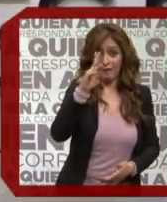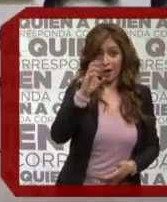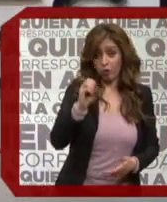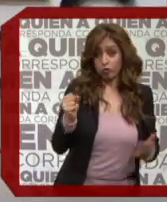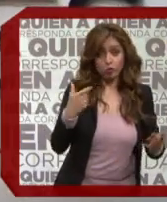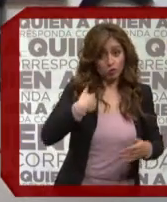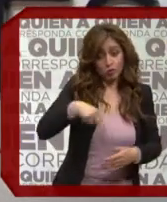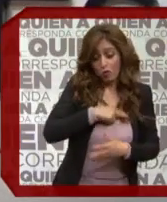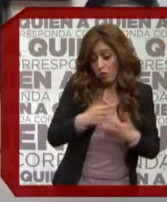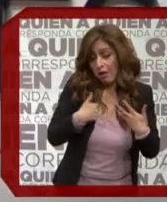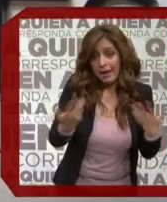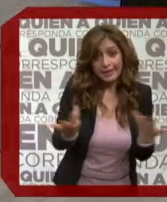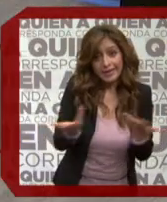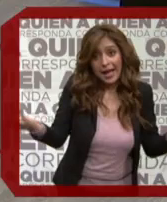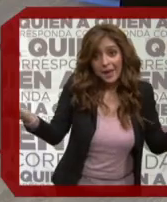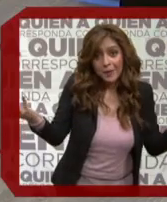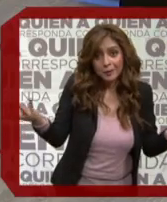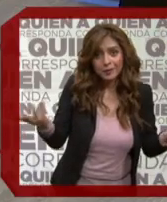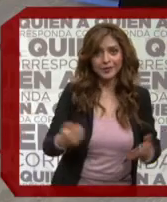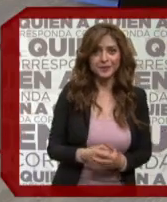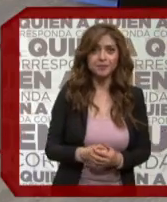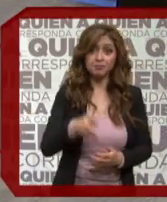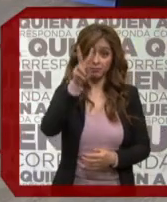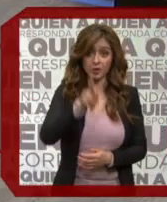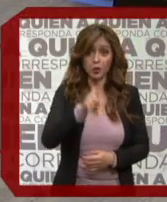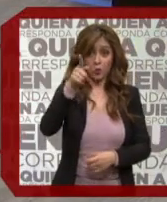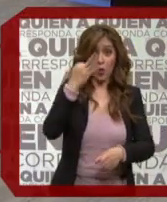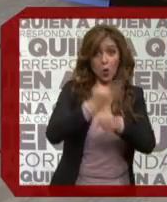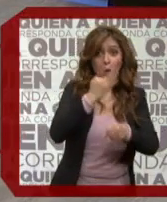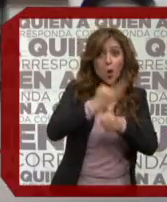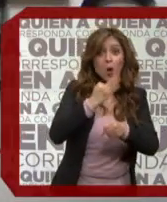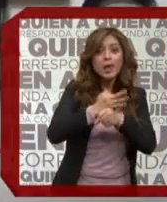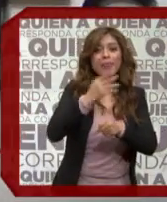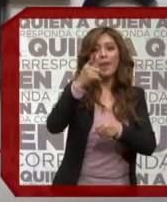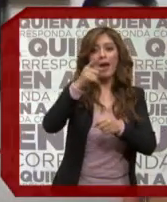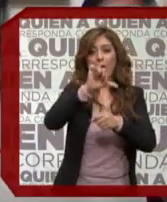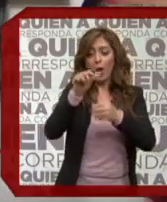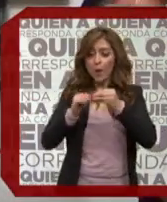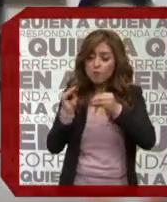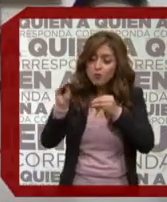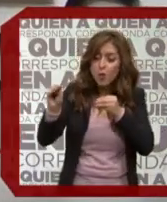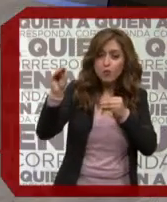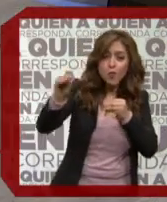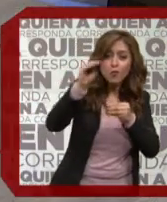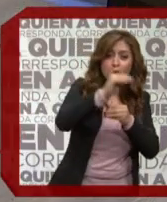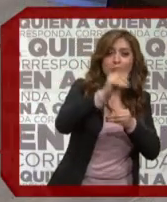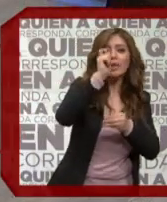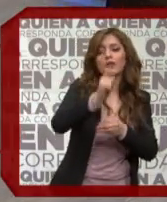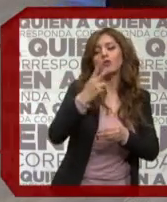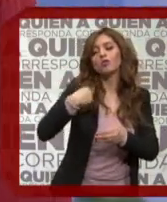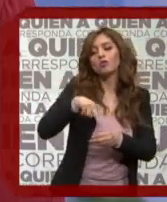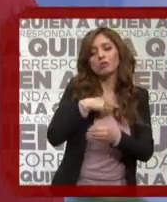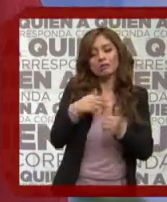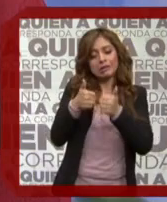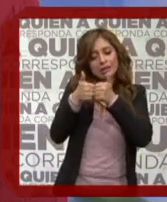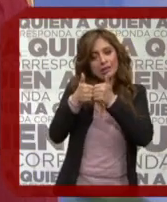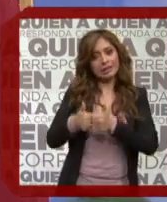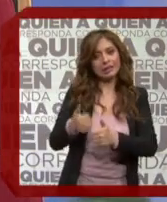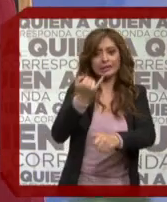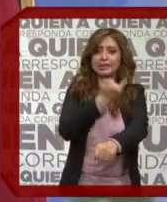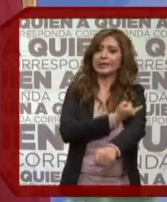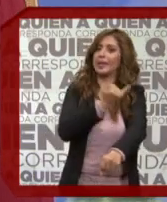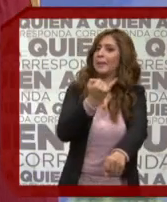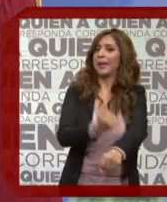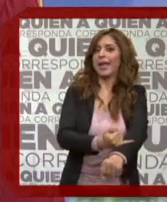Somos muy productivos, ¿no? No contentos con que no se salen todavía se avientan 16. Nos gusta amar. Nos gusta amar. Entonces